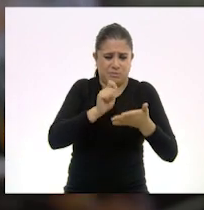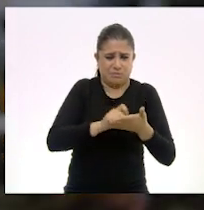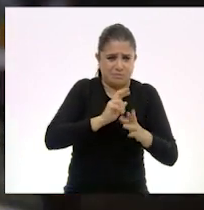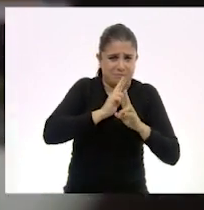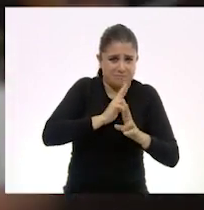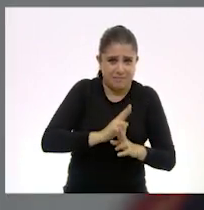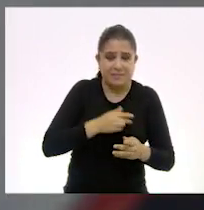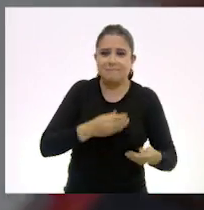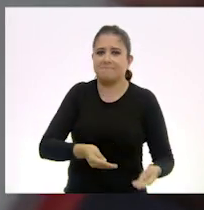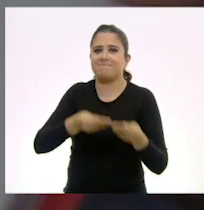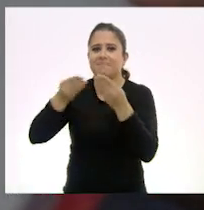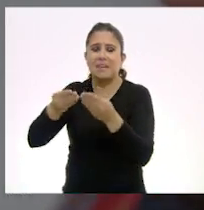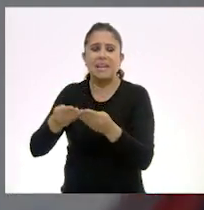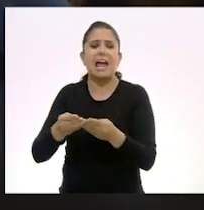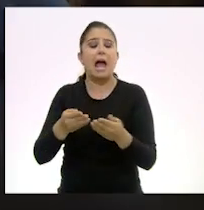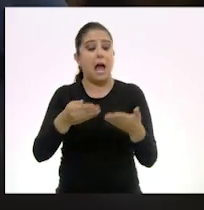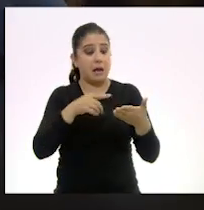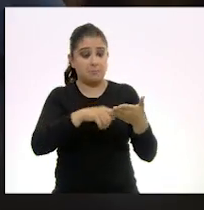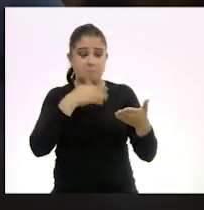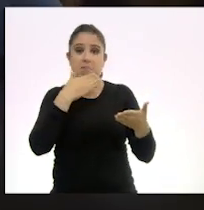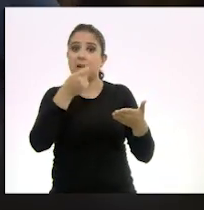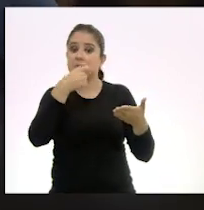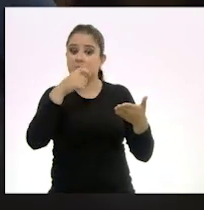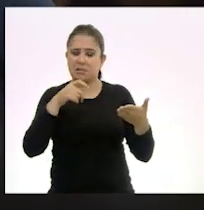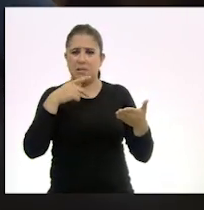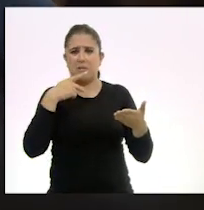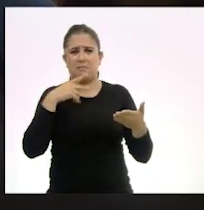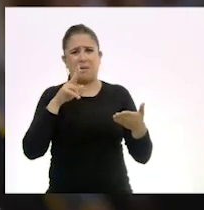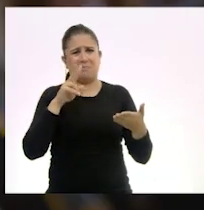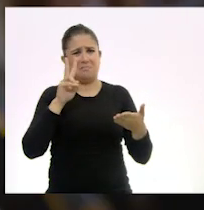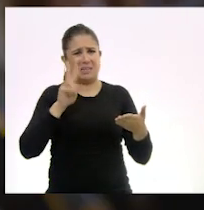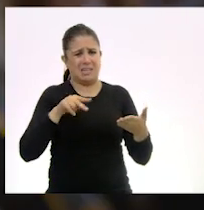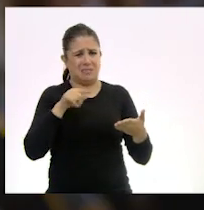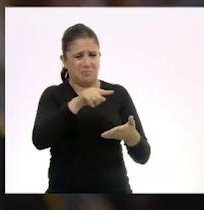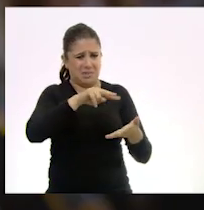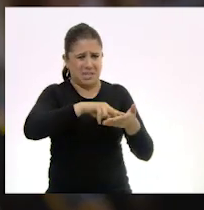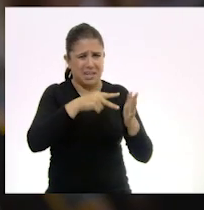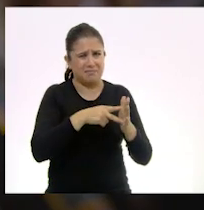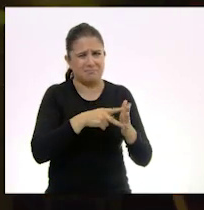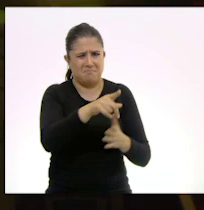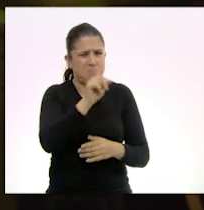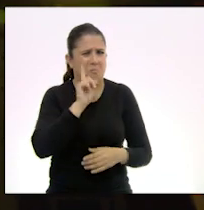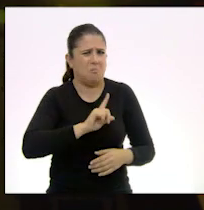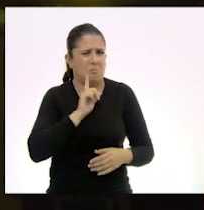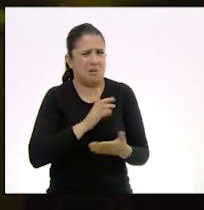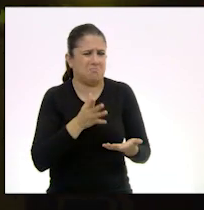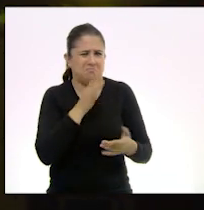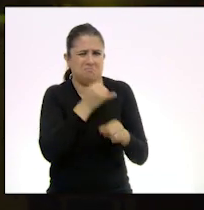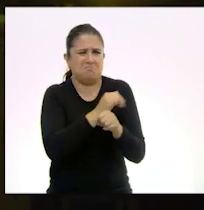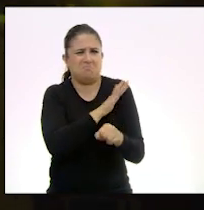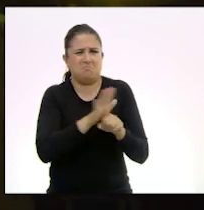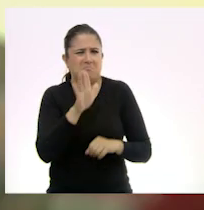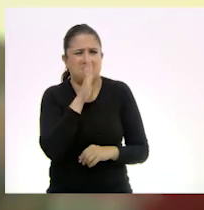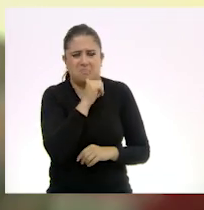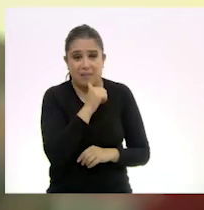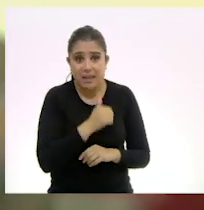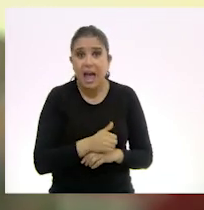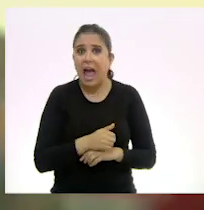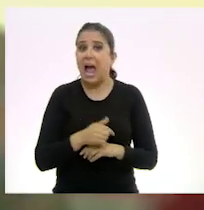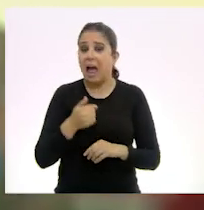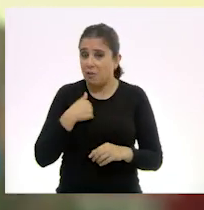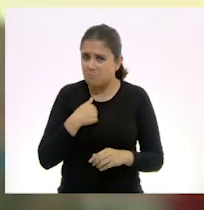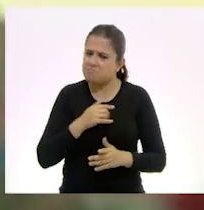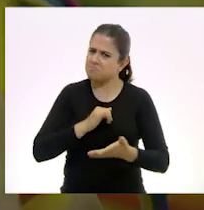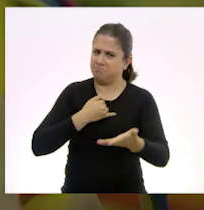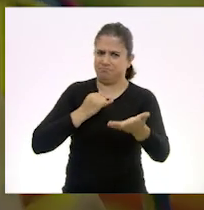pero el maestro me dijo, está bien, pero no creo que seas ingeniero, tú eres mujer. Entonces decidí estudiar